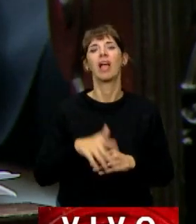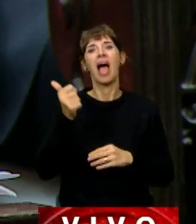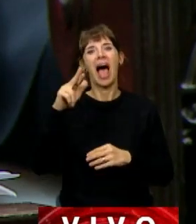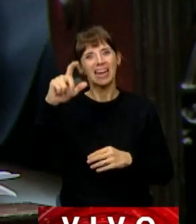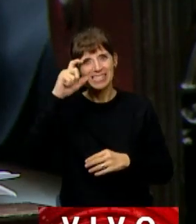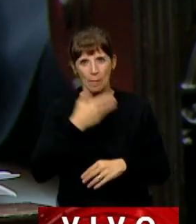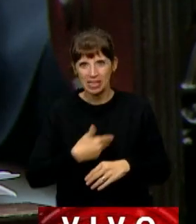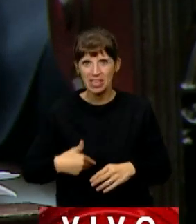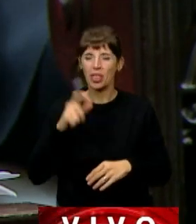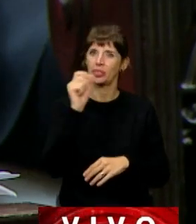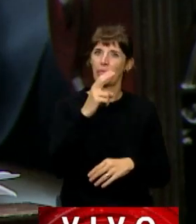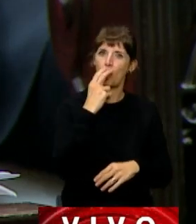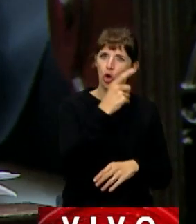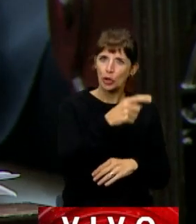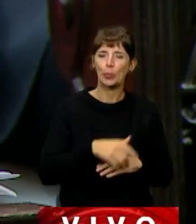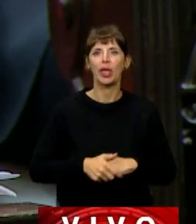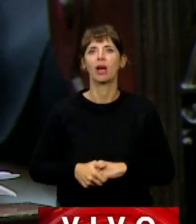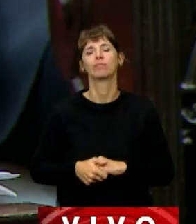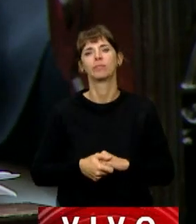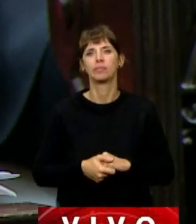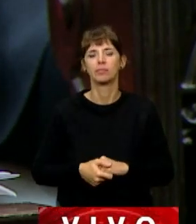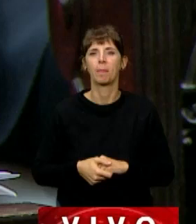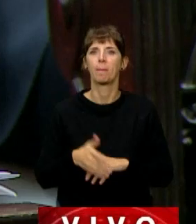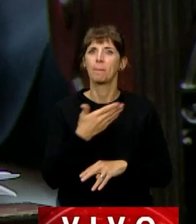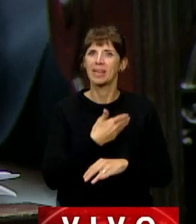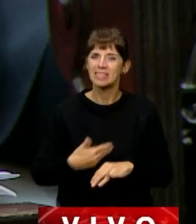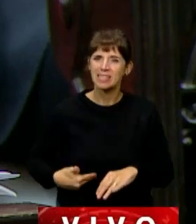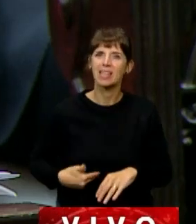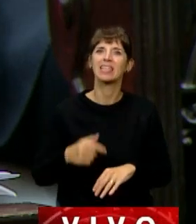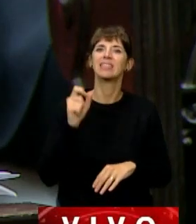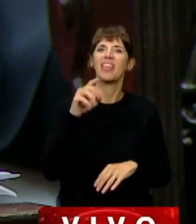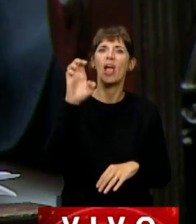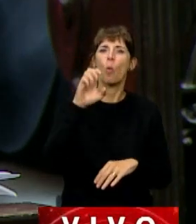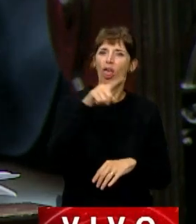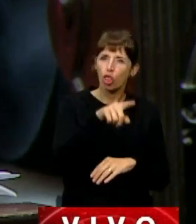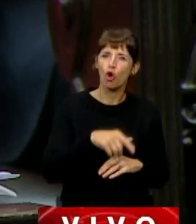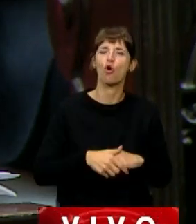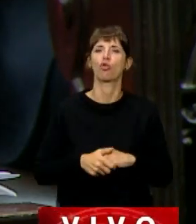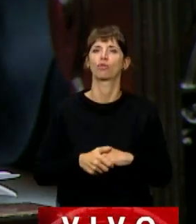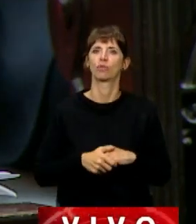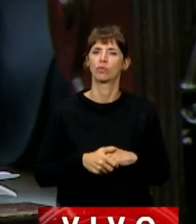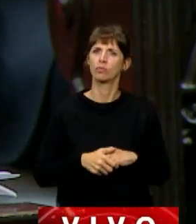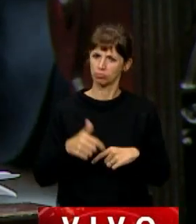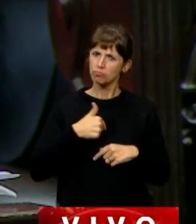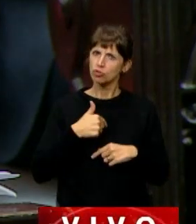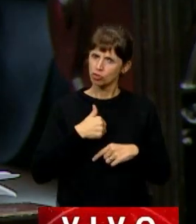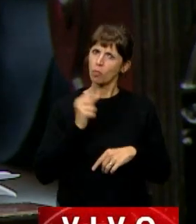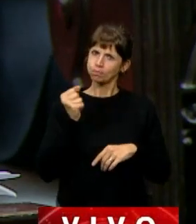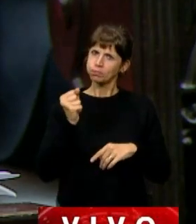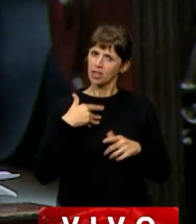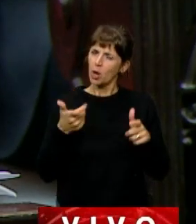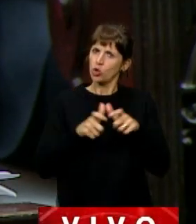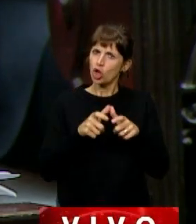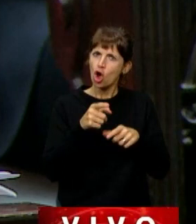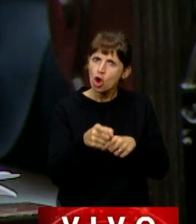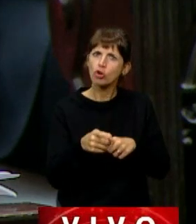de Bolivia, el presidente Lasso de Ecuador, con quien me tocó compartir las reuniones